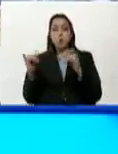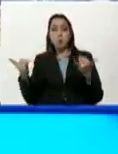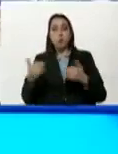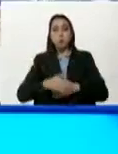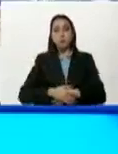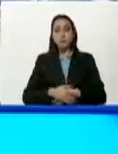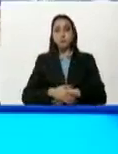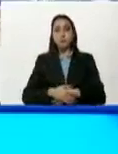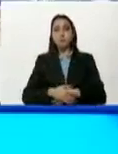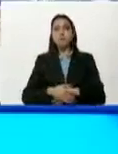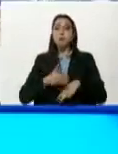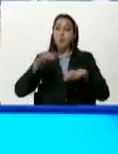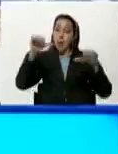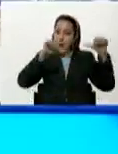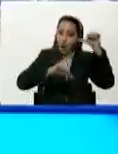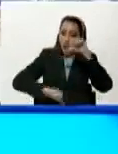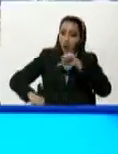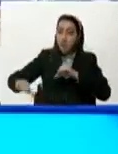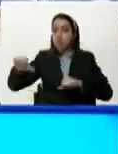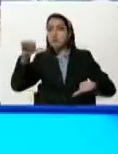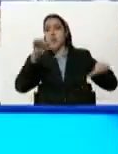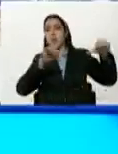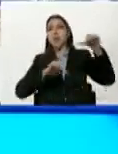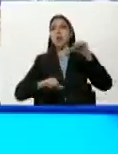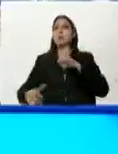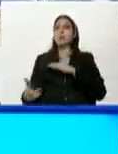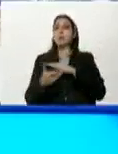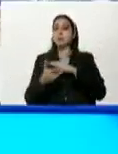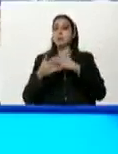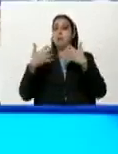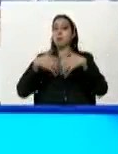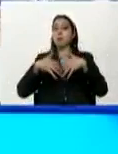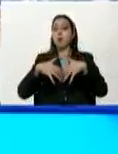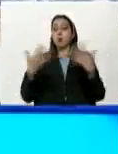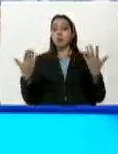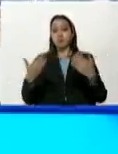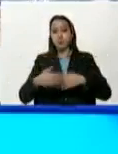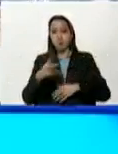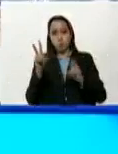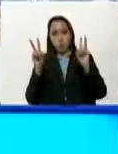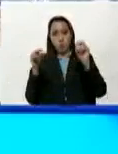por la ciencia se le está metiendo ciencia técnica tecnología